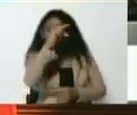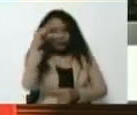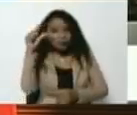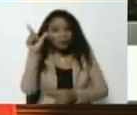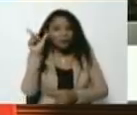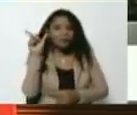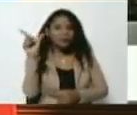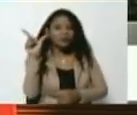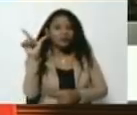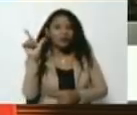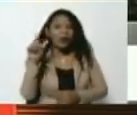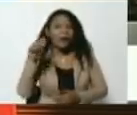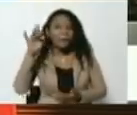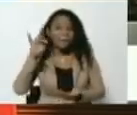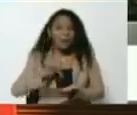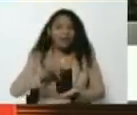Venezuela